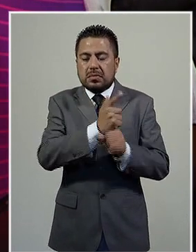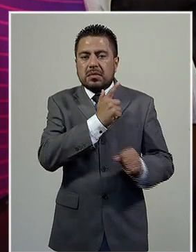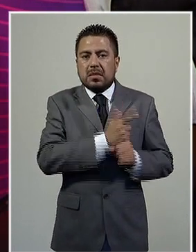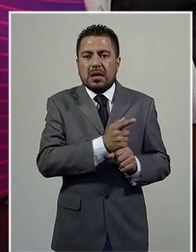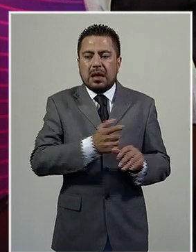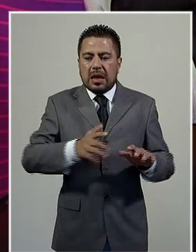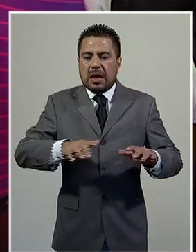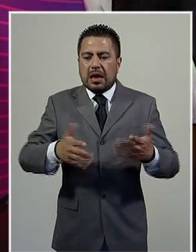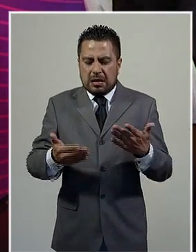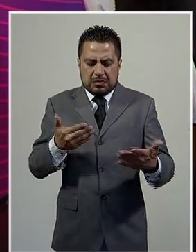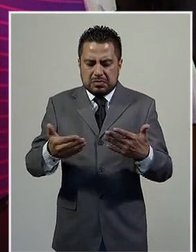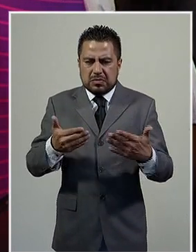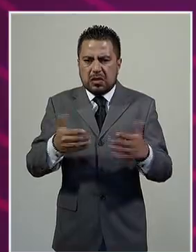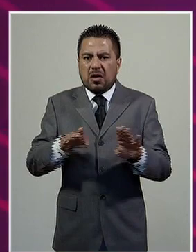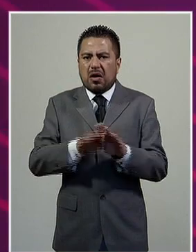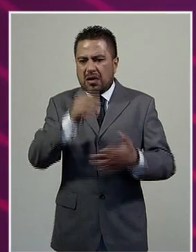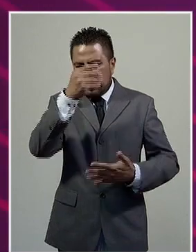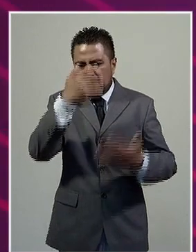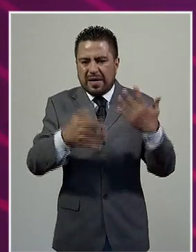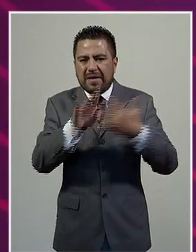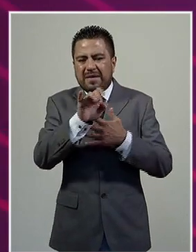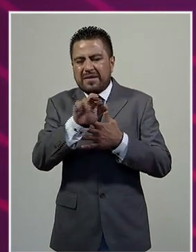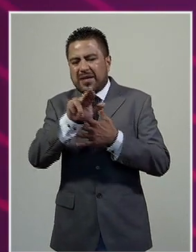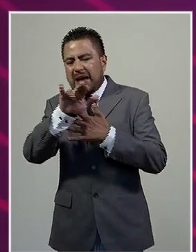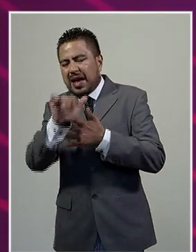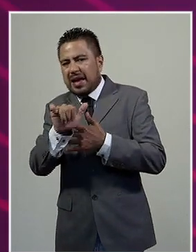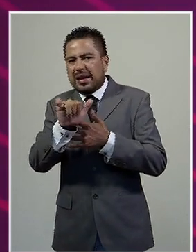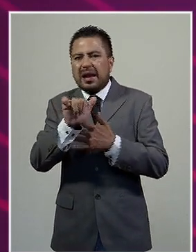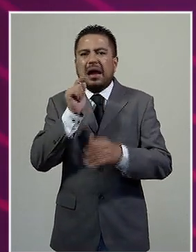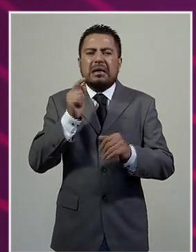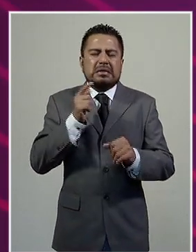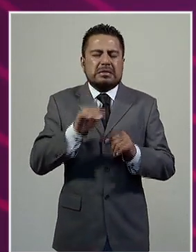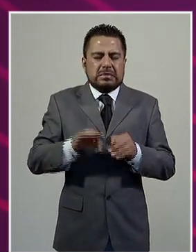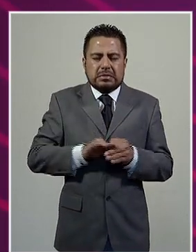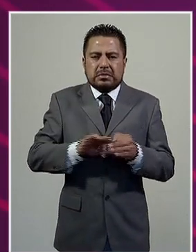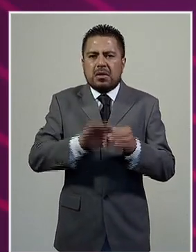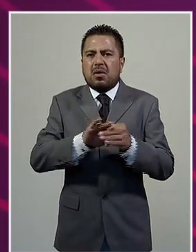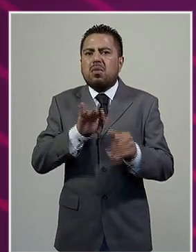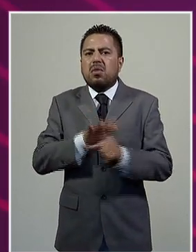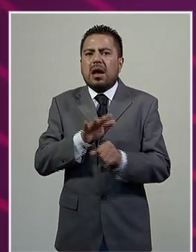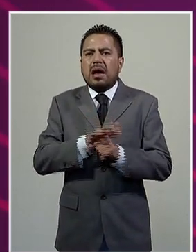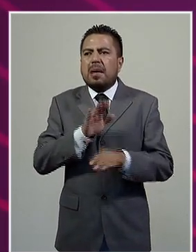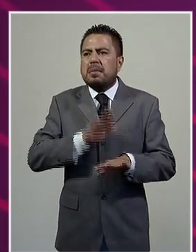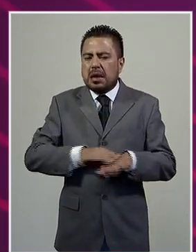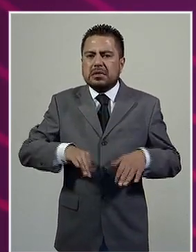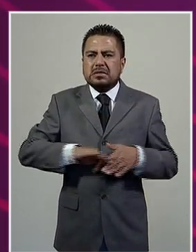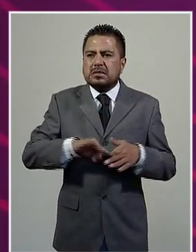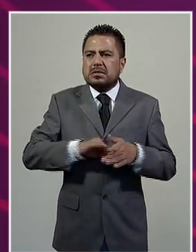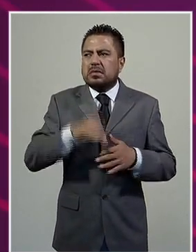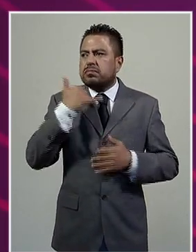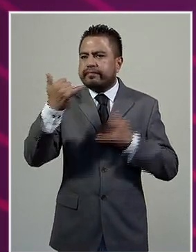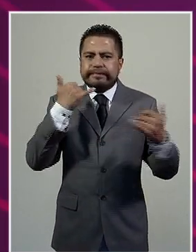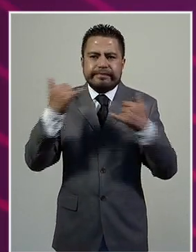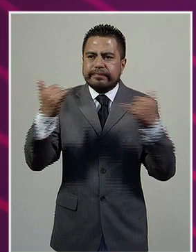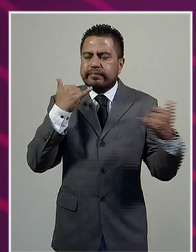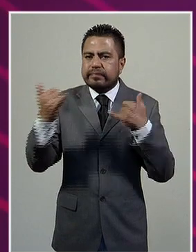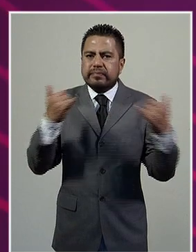hecho, si uno ve como las barras, un histograma o las barras de frecuencia de qué tan seguido les marcan por teléfono para